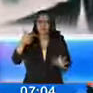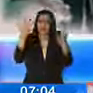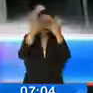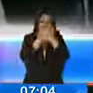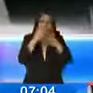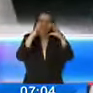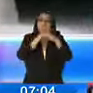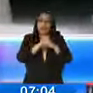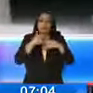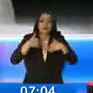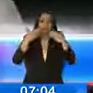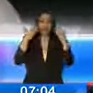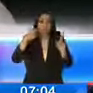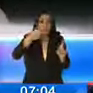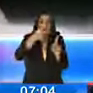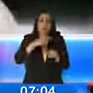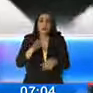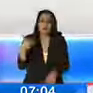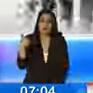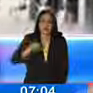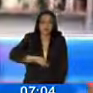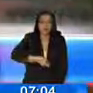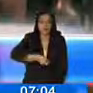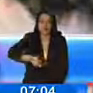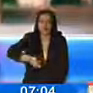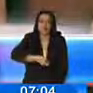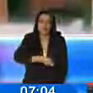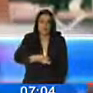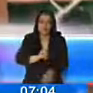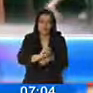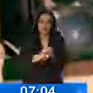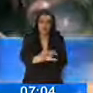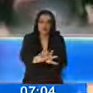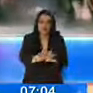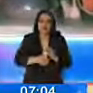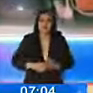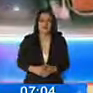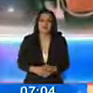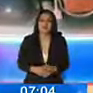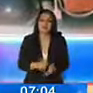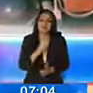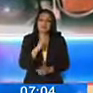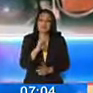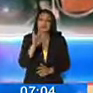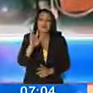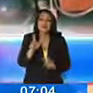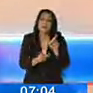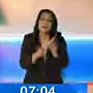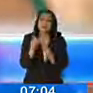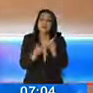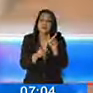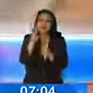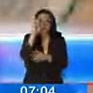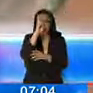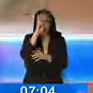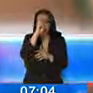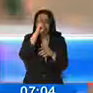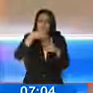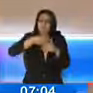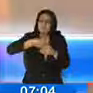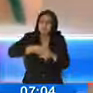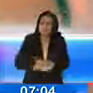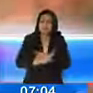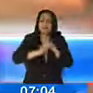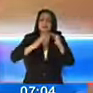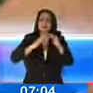oscura, pero tenían las linternas. Aparentemente, 3 antisociales se las ingeniaron para violentar la